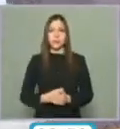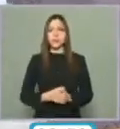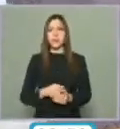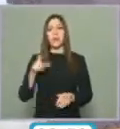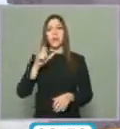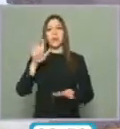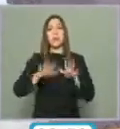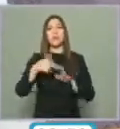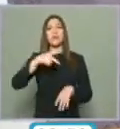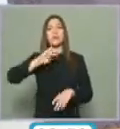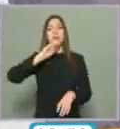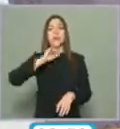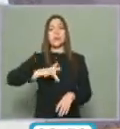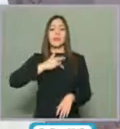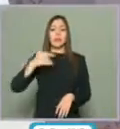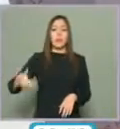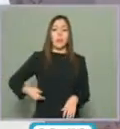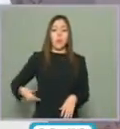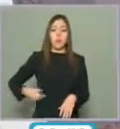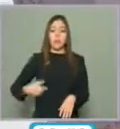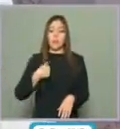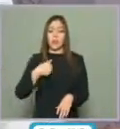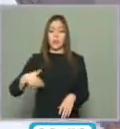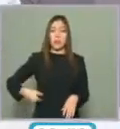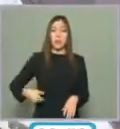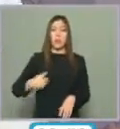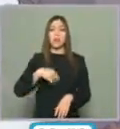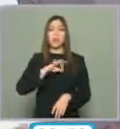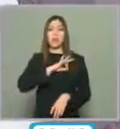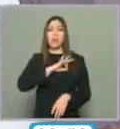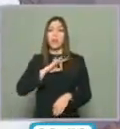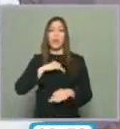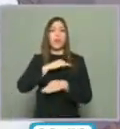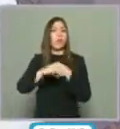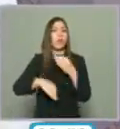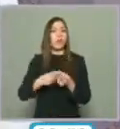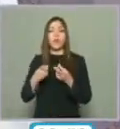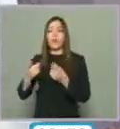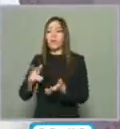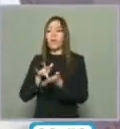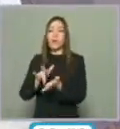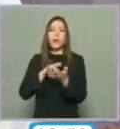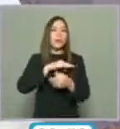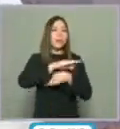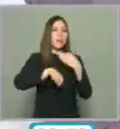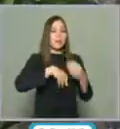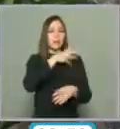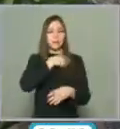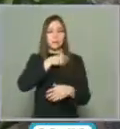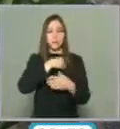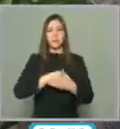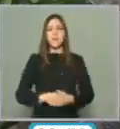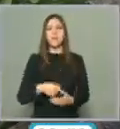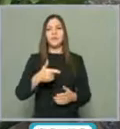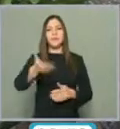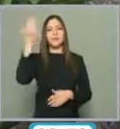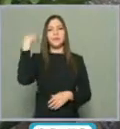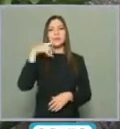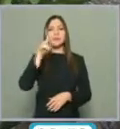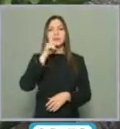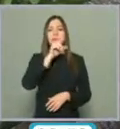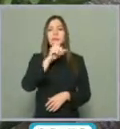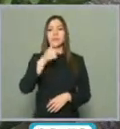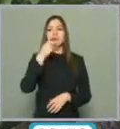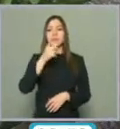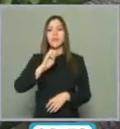la culpa tienen la sensación o la idea que ellas podrían proveer de todo al hijo. Me gustó una frase que por ahí leía que decías que las